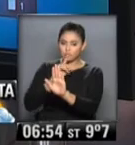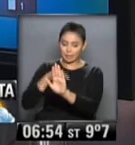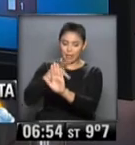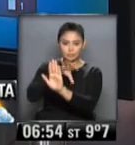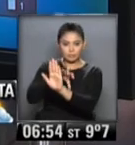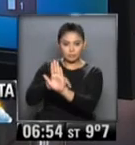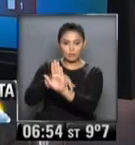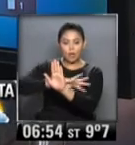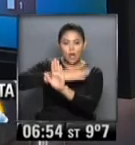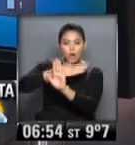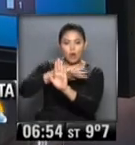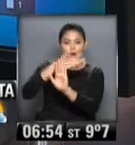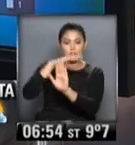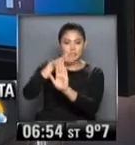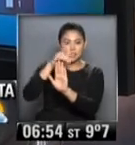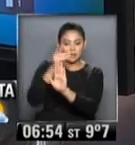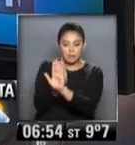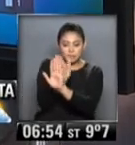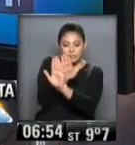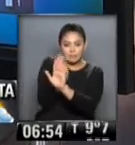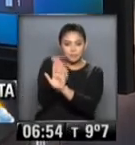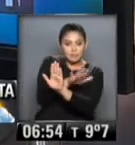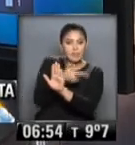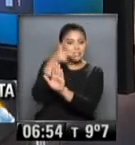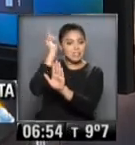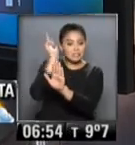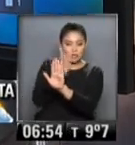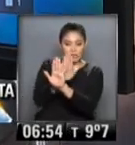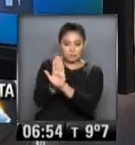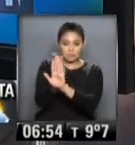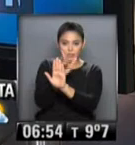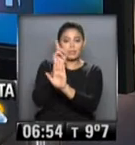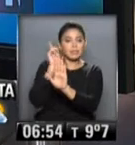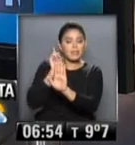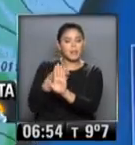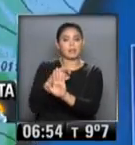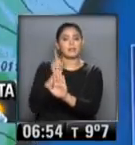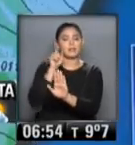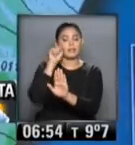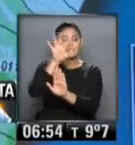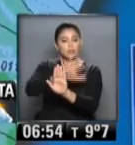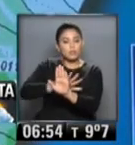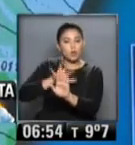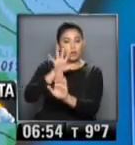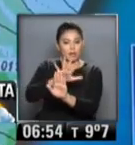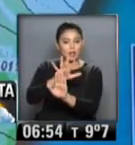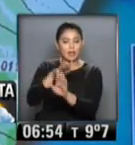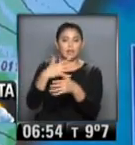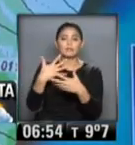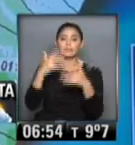En la zona cordillerana, precordillerana, allí también en la meseta de la provincia de Neuquén, altísima la probabilidad